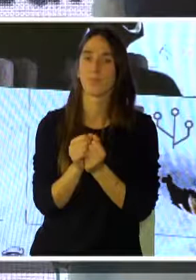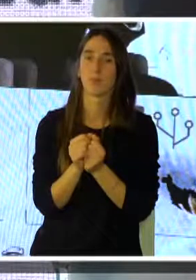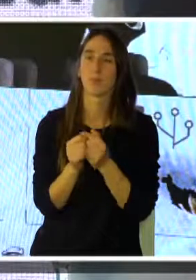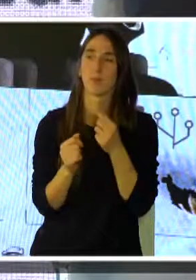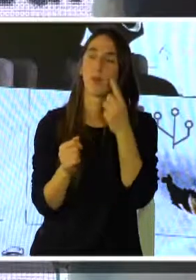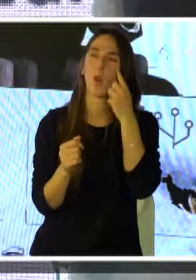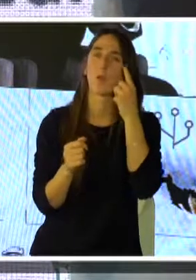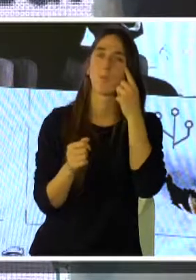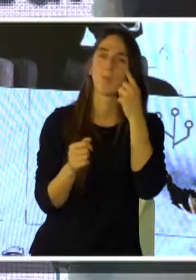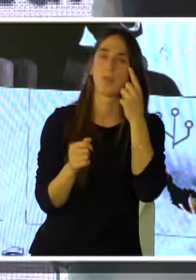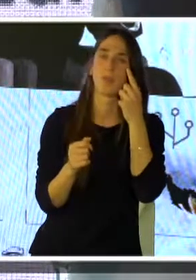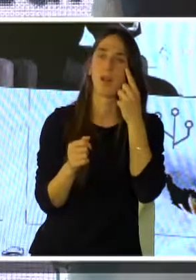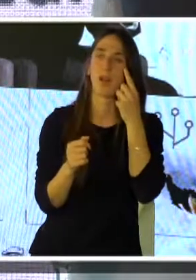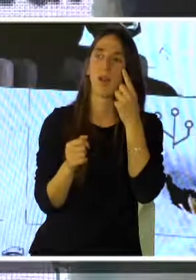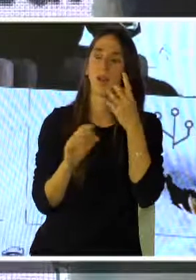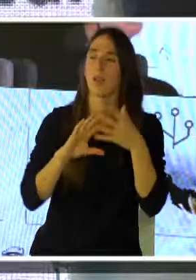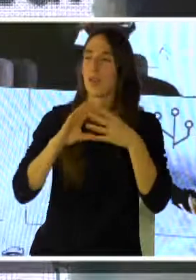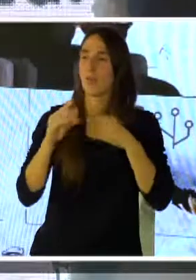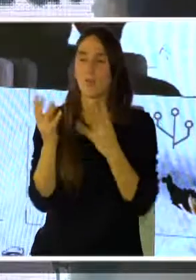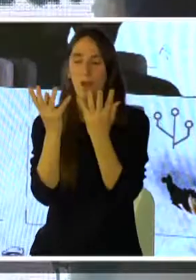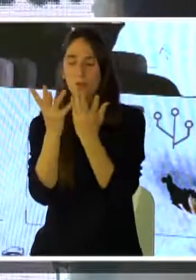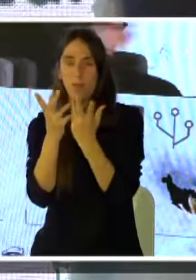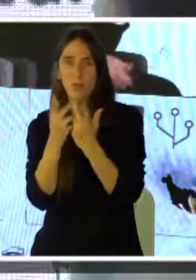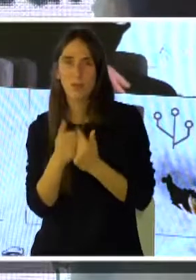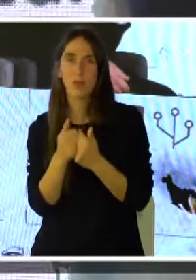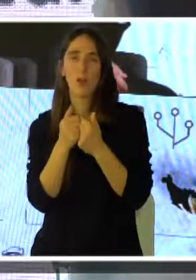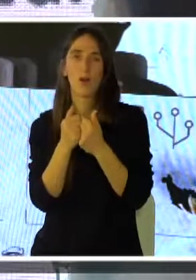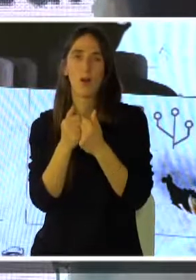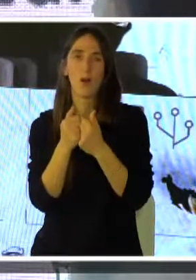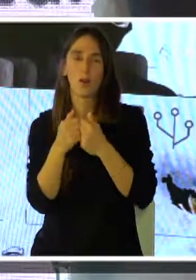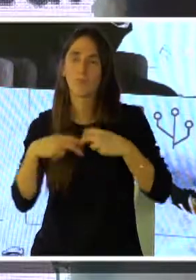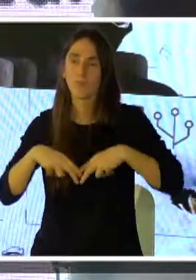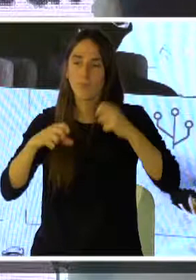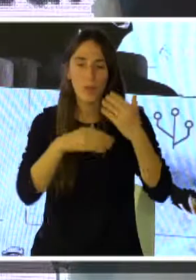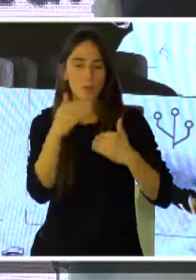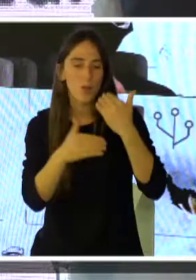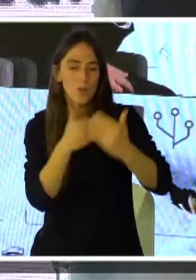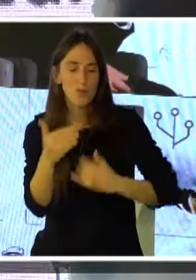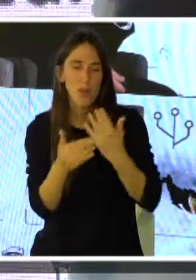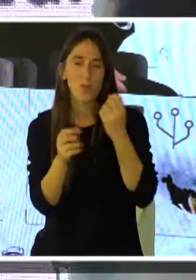Uno piensa que en las dinámicas de las organizaciones y en la lógica de los procesos de trabajo